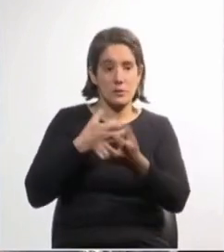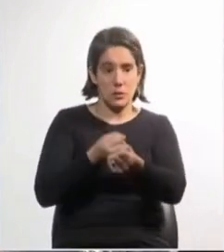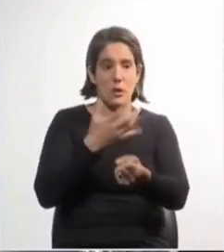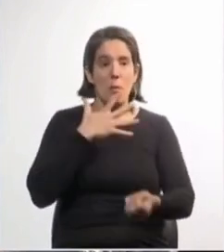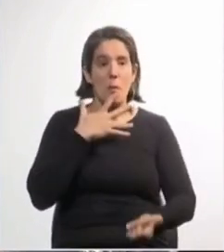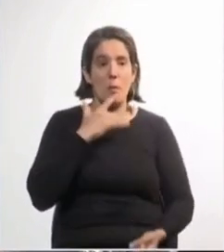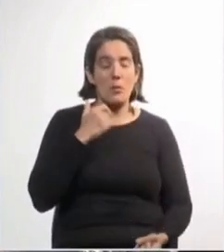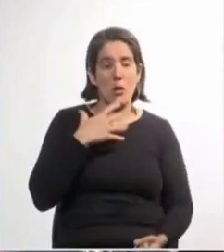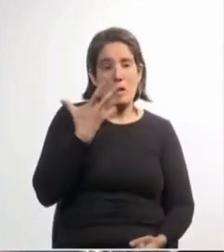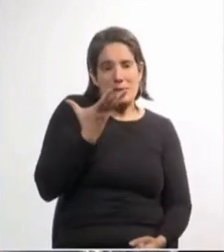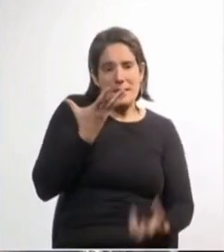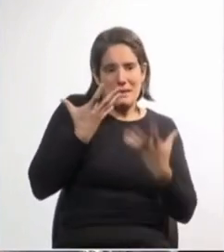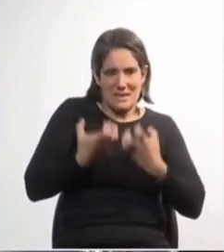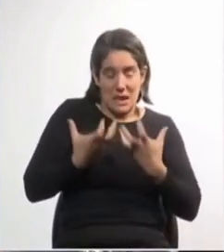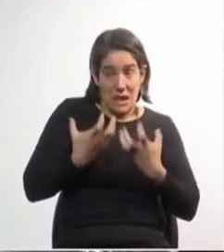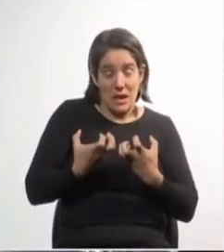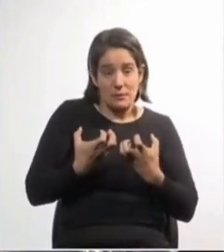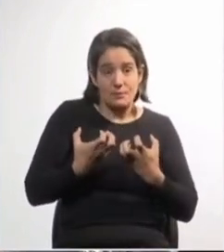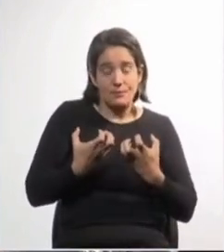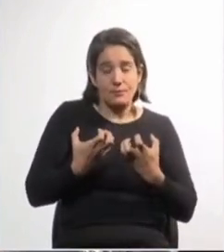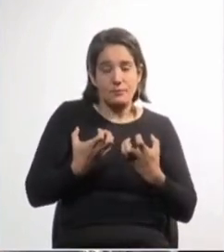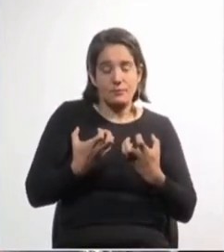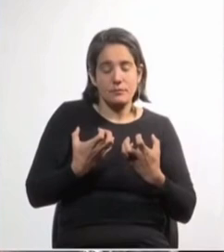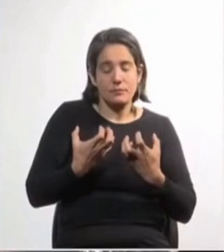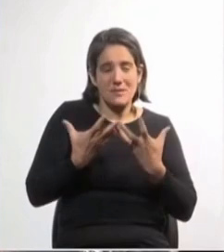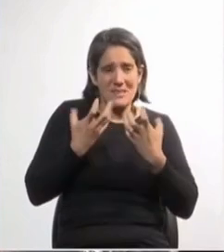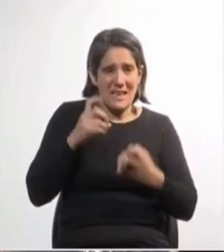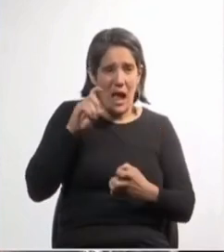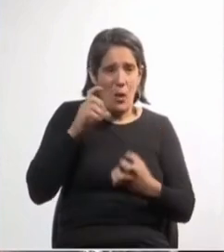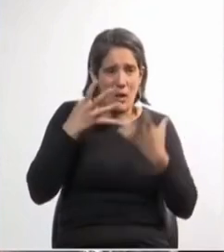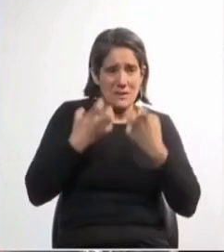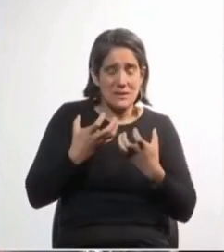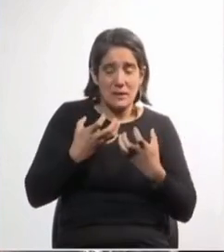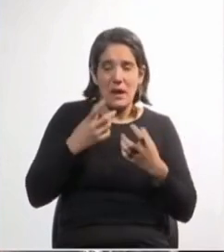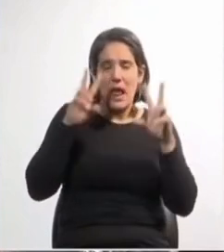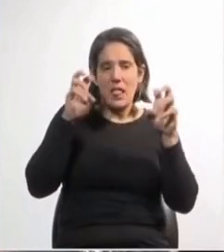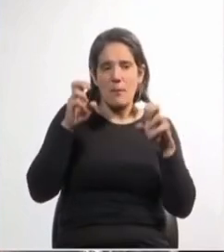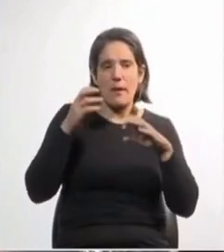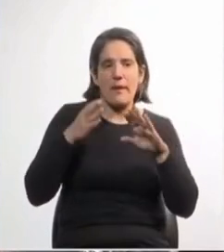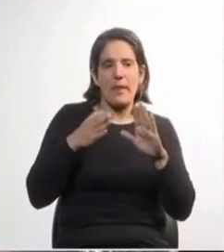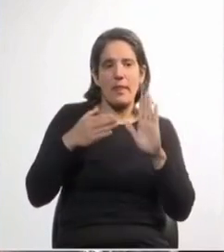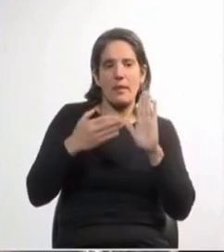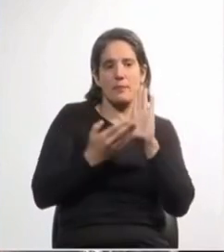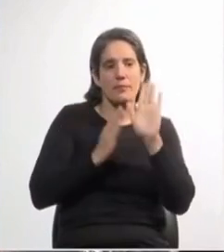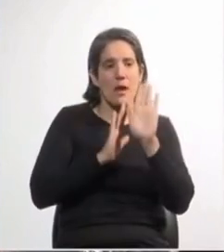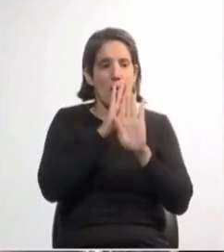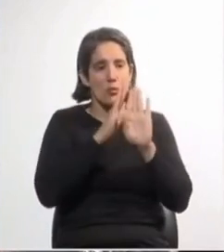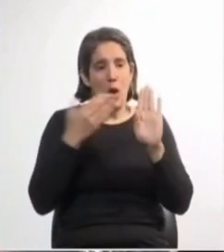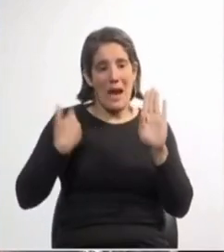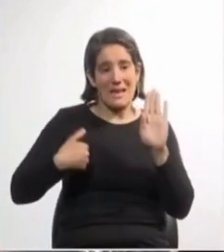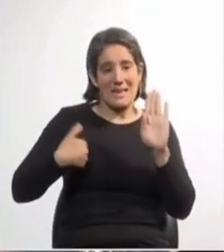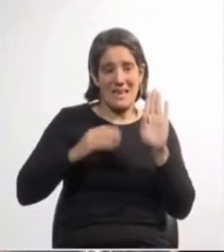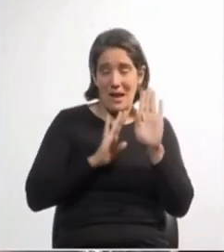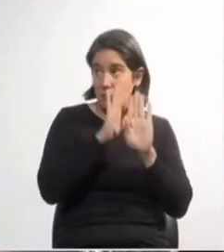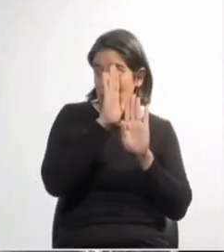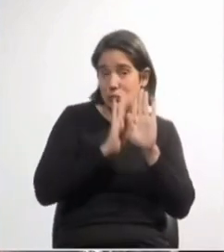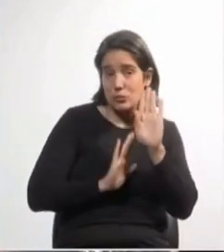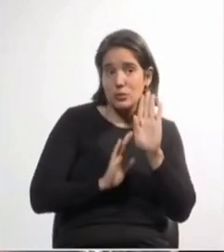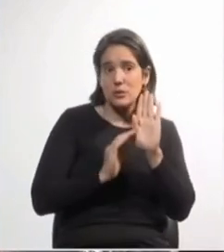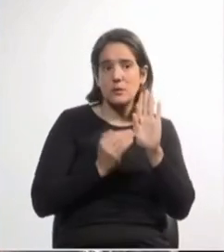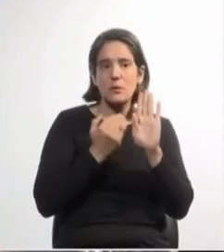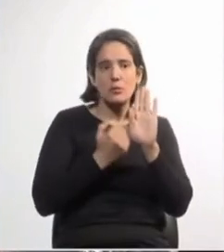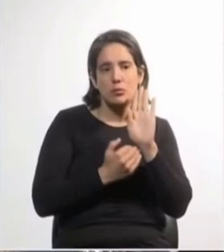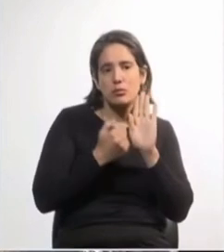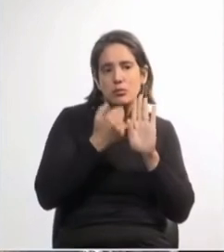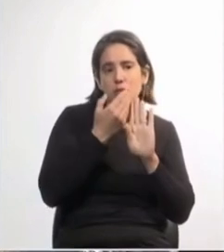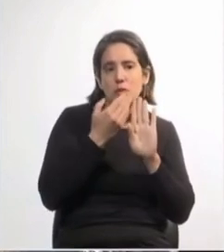tema de la sequía, el tema de la situación de frontera con Argentina, pero más allá de eso,